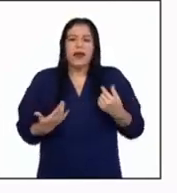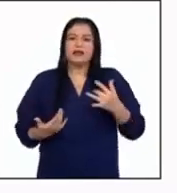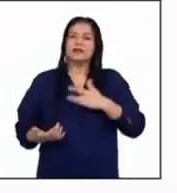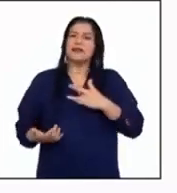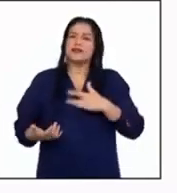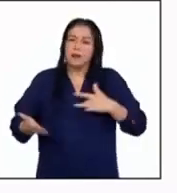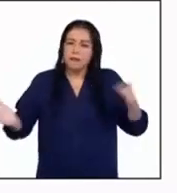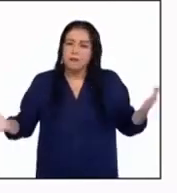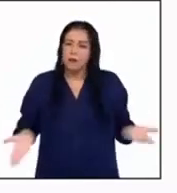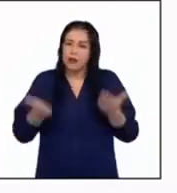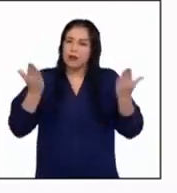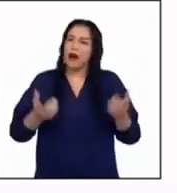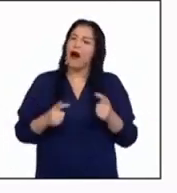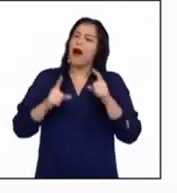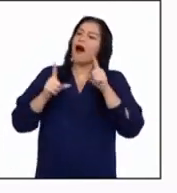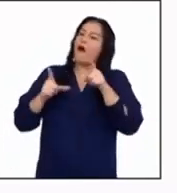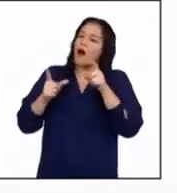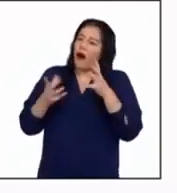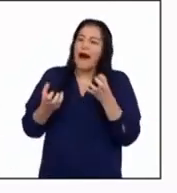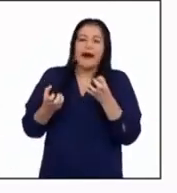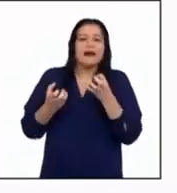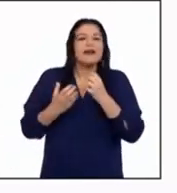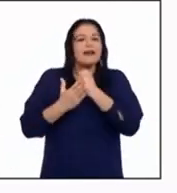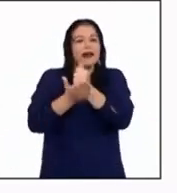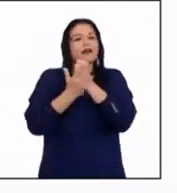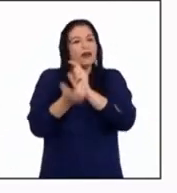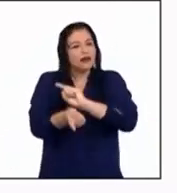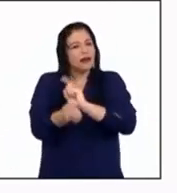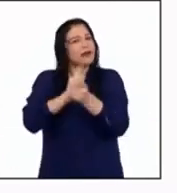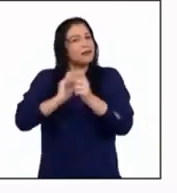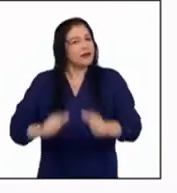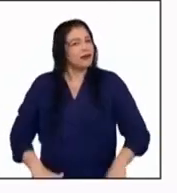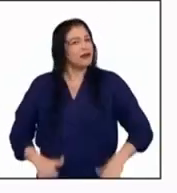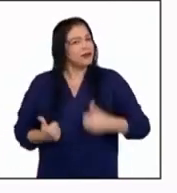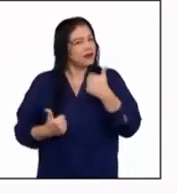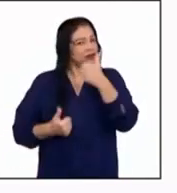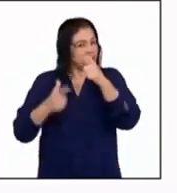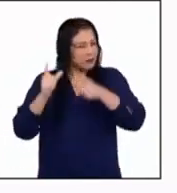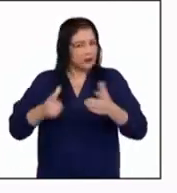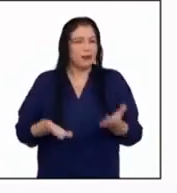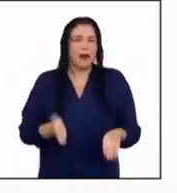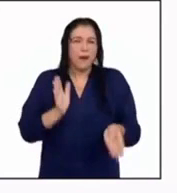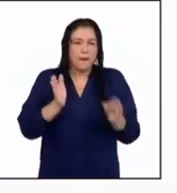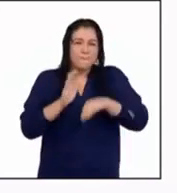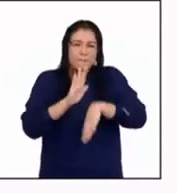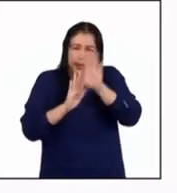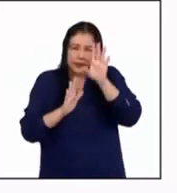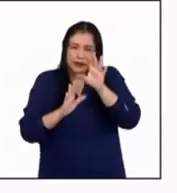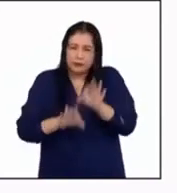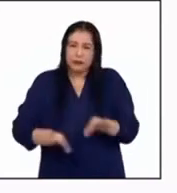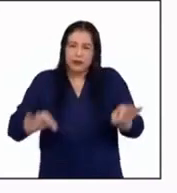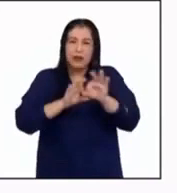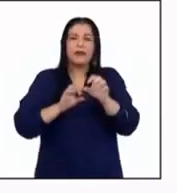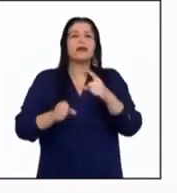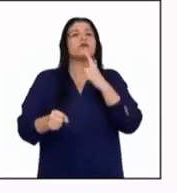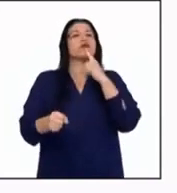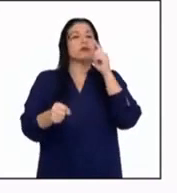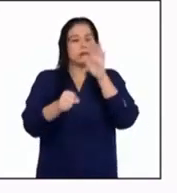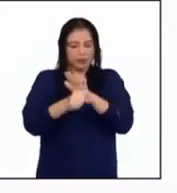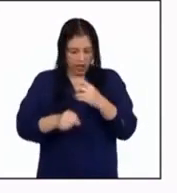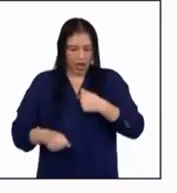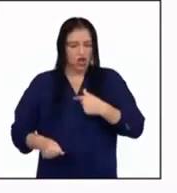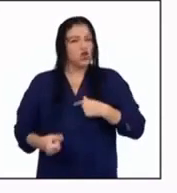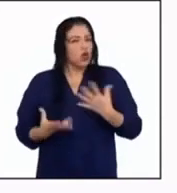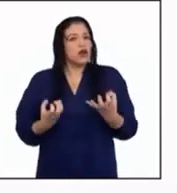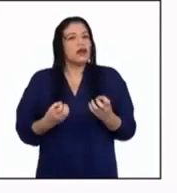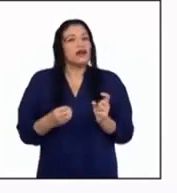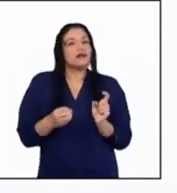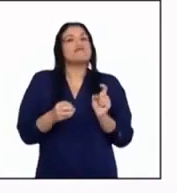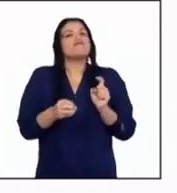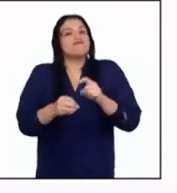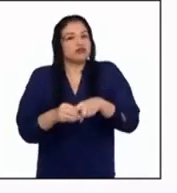motivados e inspirados. Pero sobre todo, chicos, comprometidos a querer ser agentes de